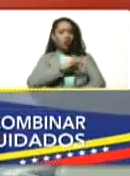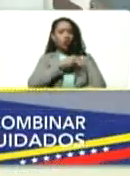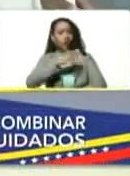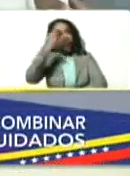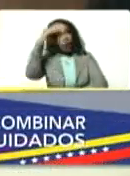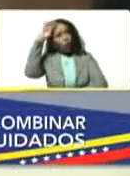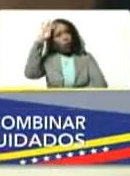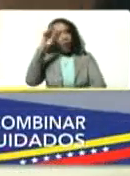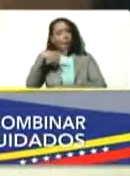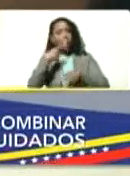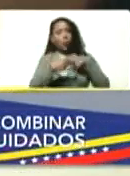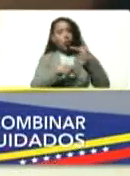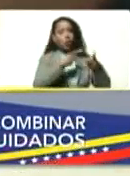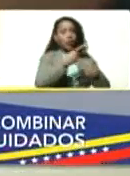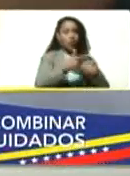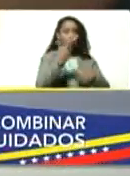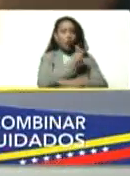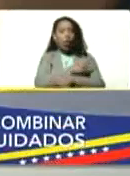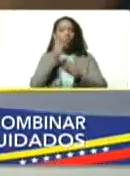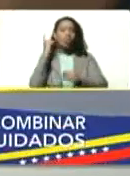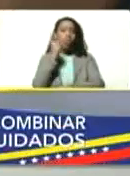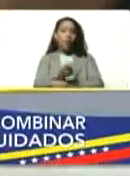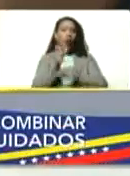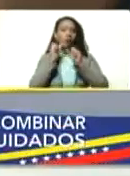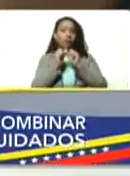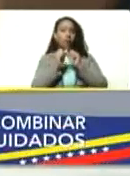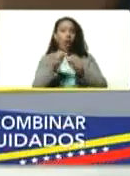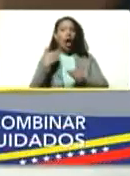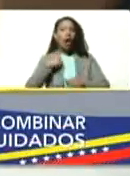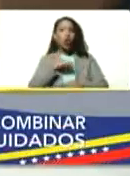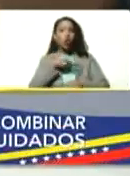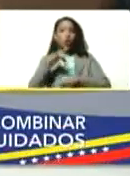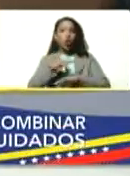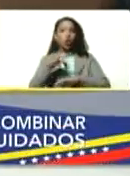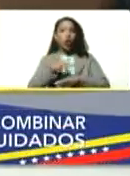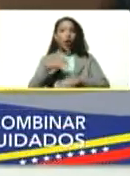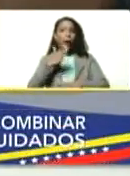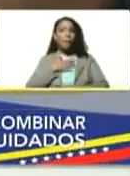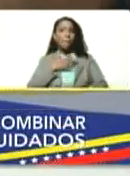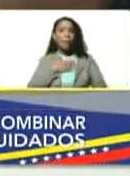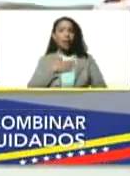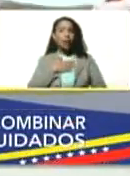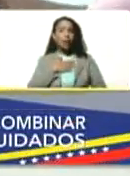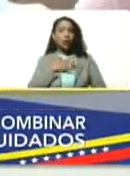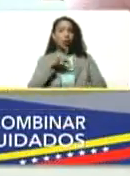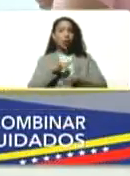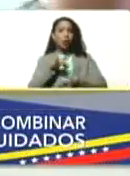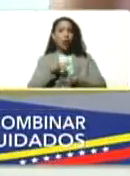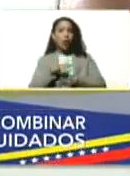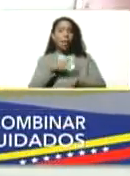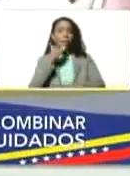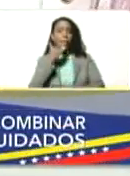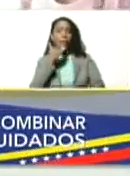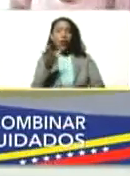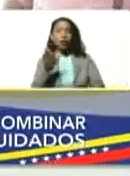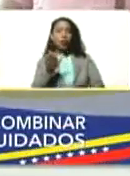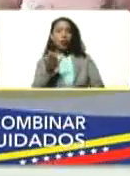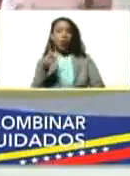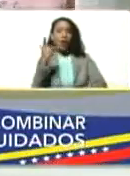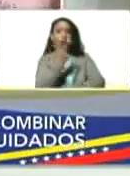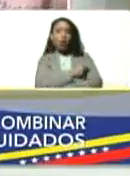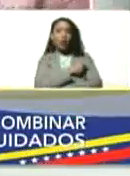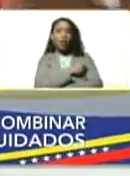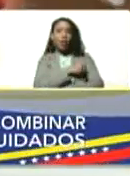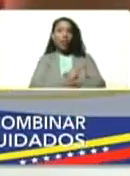de vacunación debe mantenerse. A nosotros nos toca, a Silvia y a mí, nos toca próximamente la vacunación